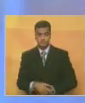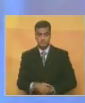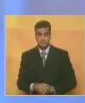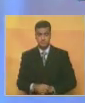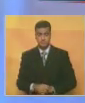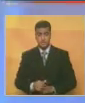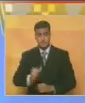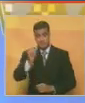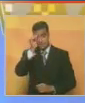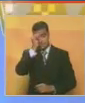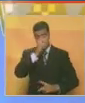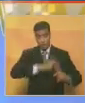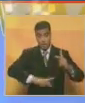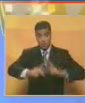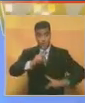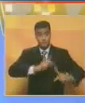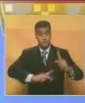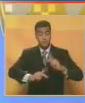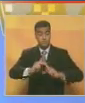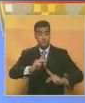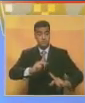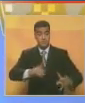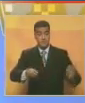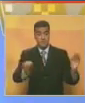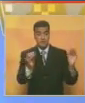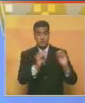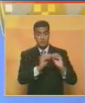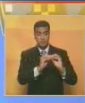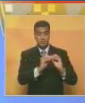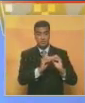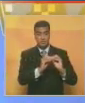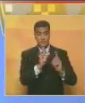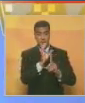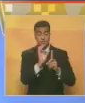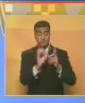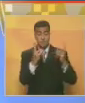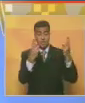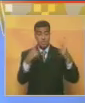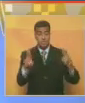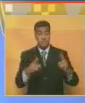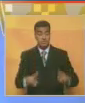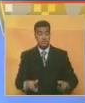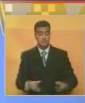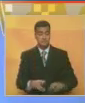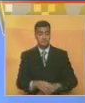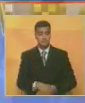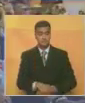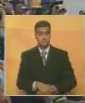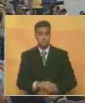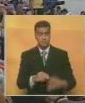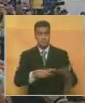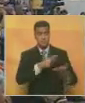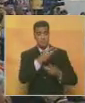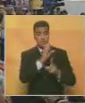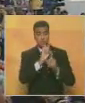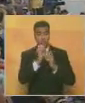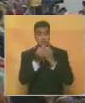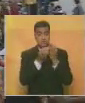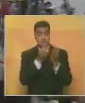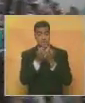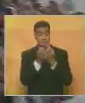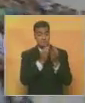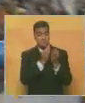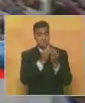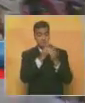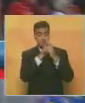Y este domingo el Paseo de los Próceres será escenario para el encuentro de manifestaciones populares navideñas. En el marco del programa La Cultura se expresa en los